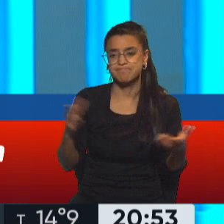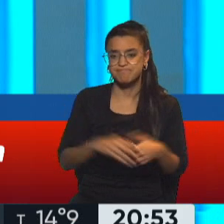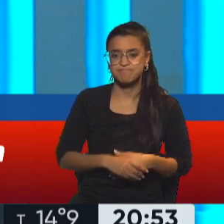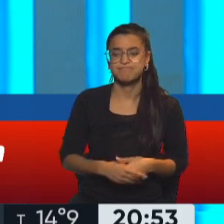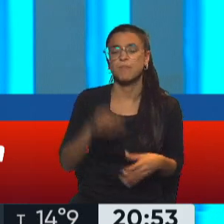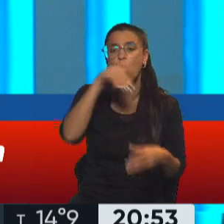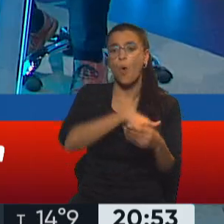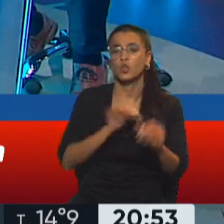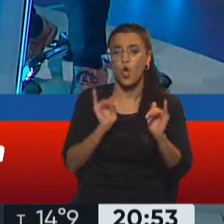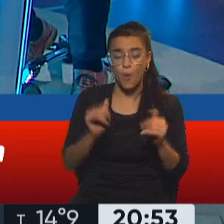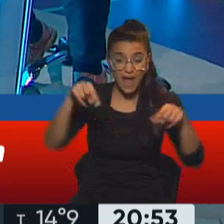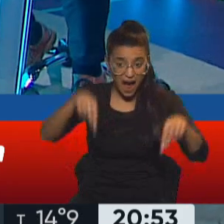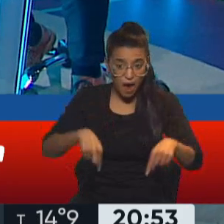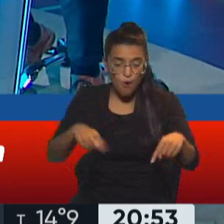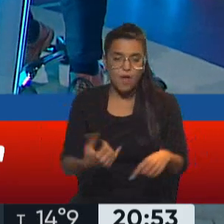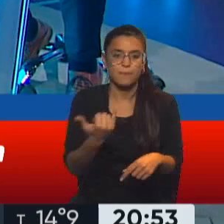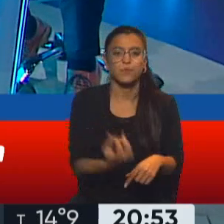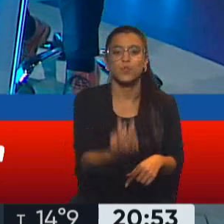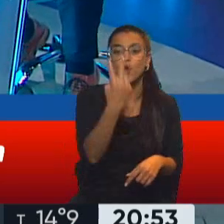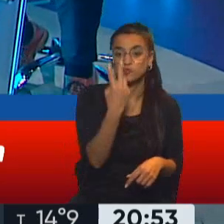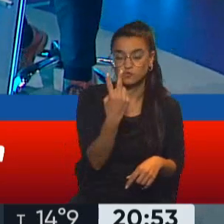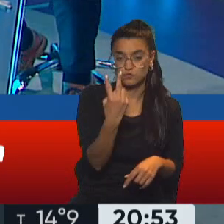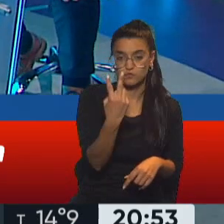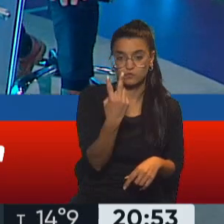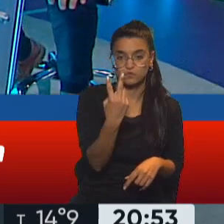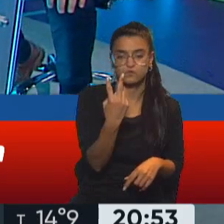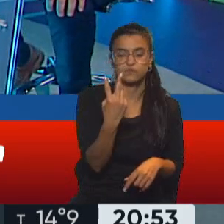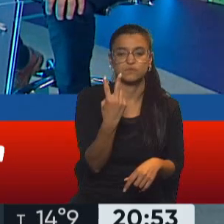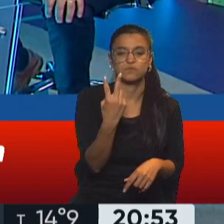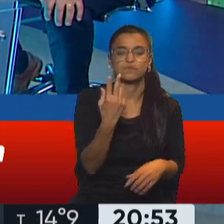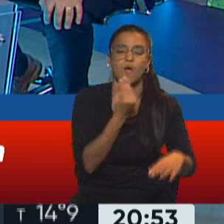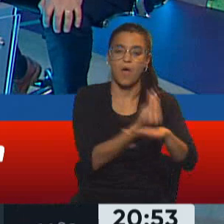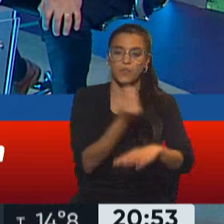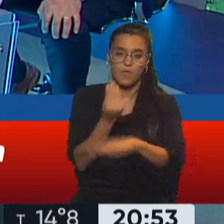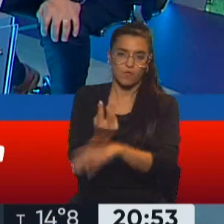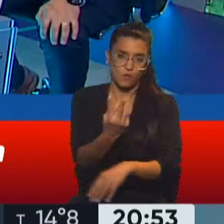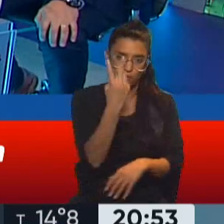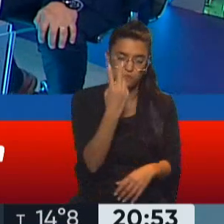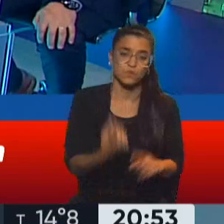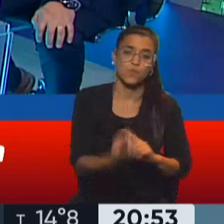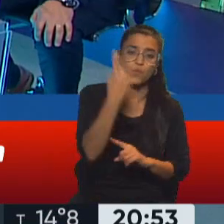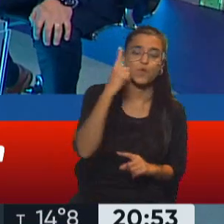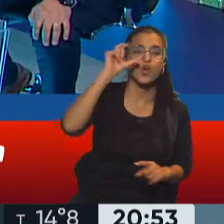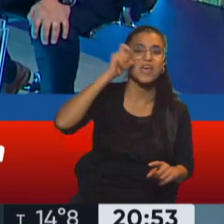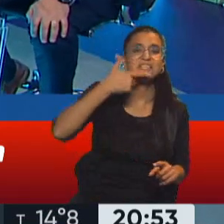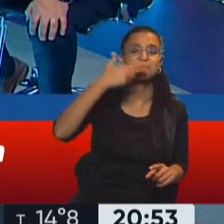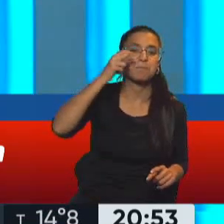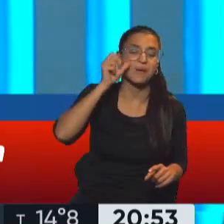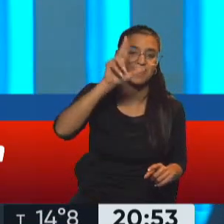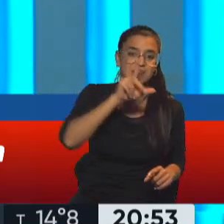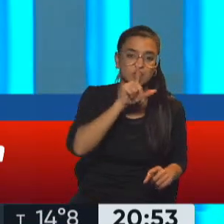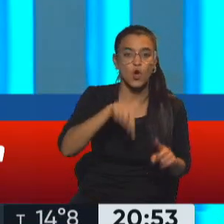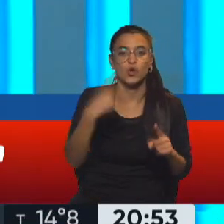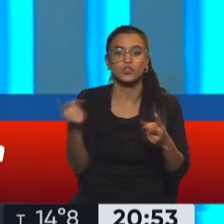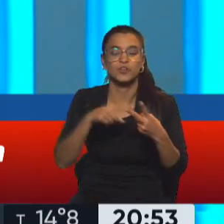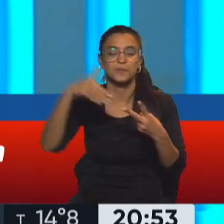el voto joven, ahora hay dos candidatos que lo están explotando. Sí. Uno es Espert, el otro es